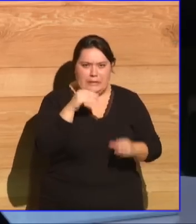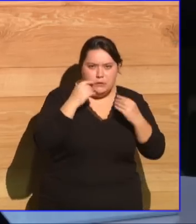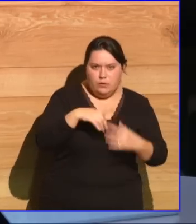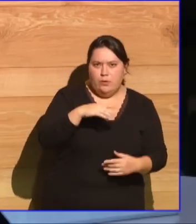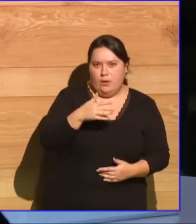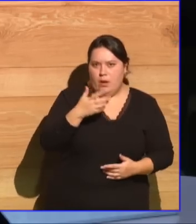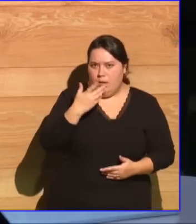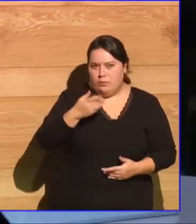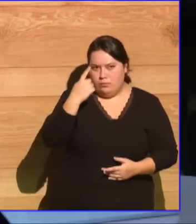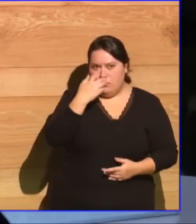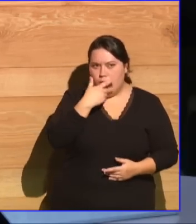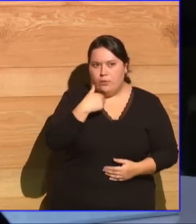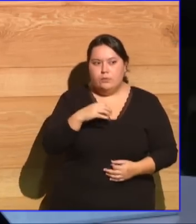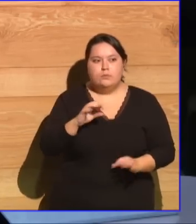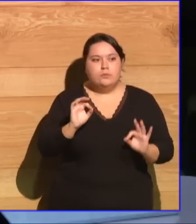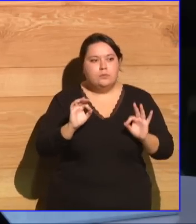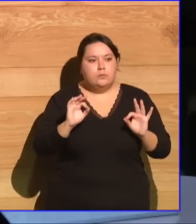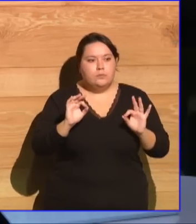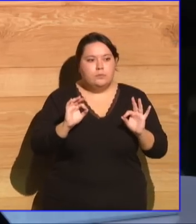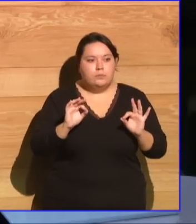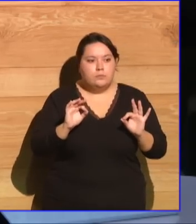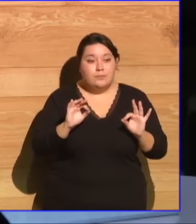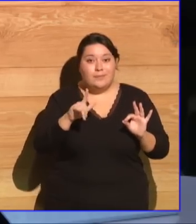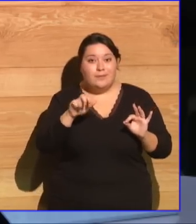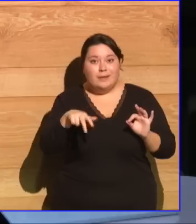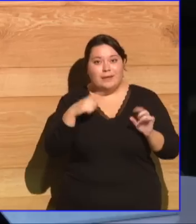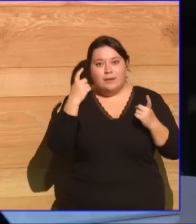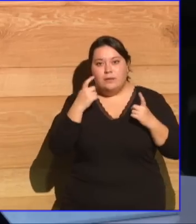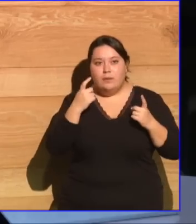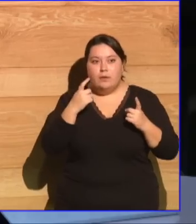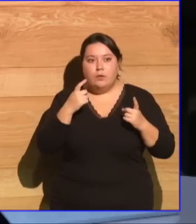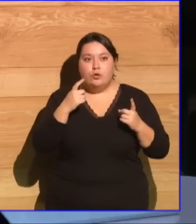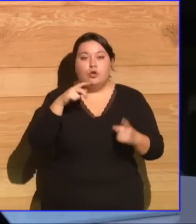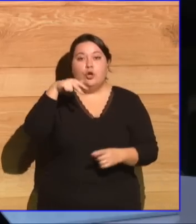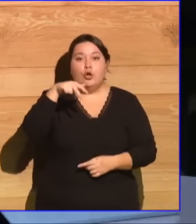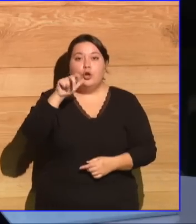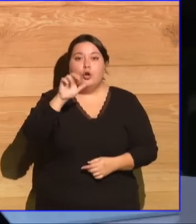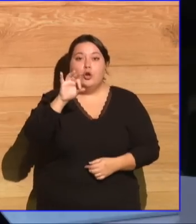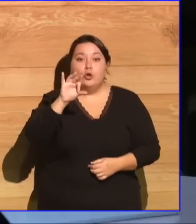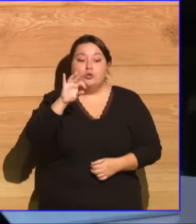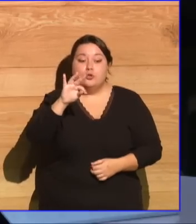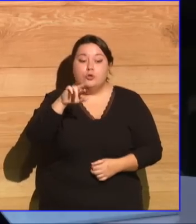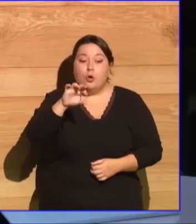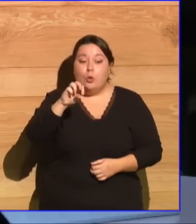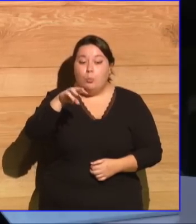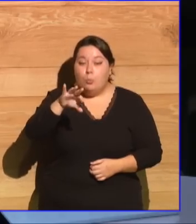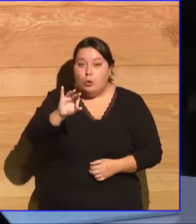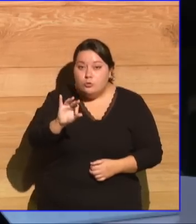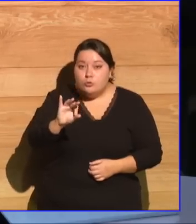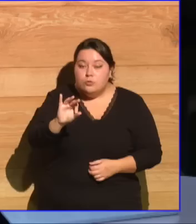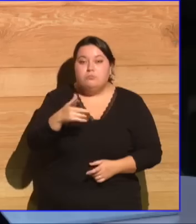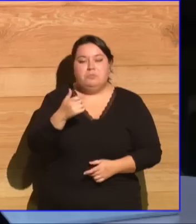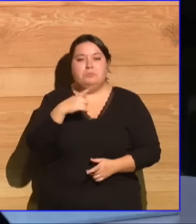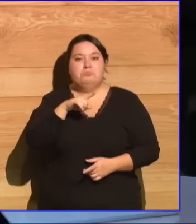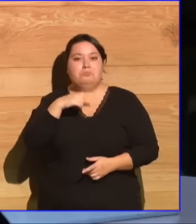de Nostromo. Cuando David Lean trataba de levantar Nostromo, no hablamos demasiado de aquello en nuestro